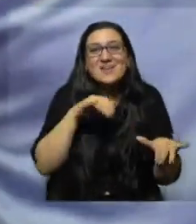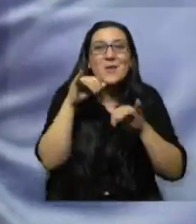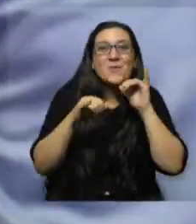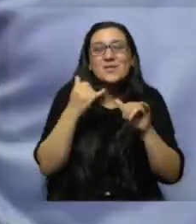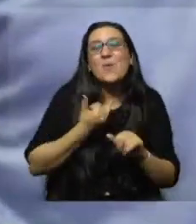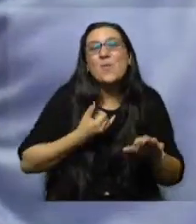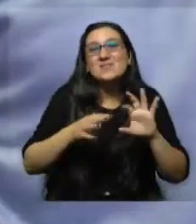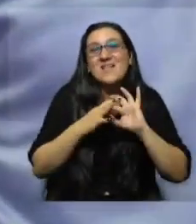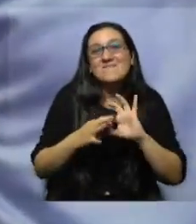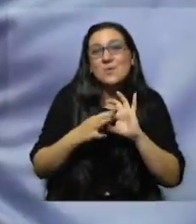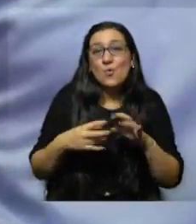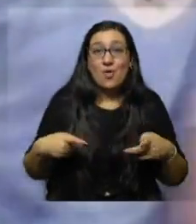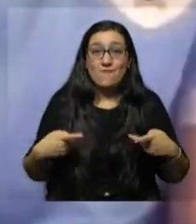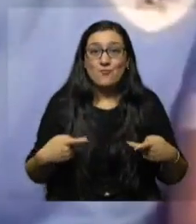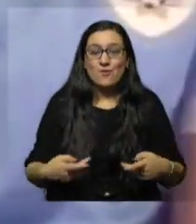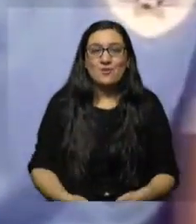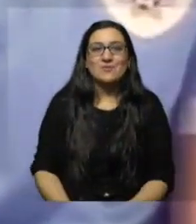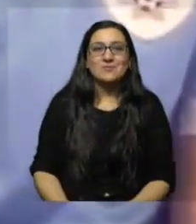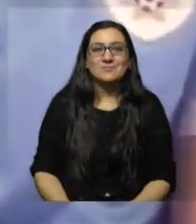vínculo además con el fútbol, ¿no?